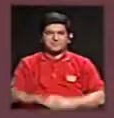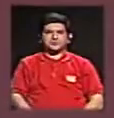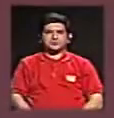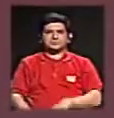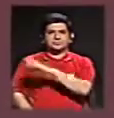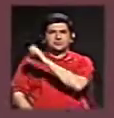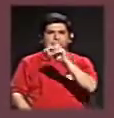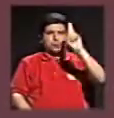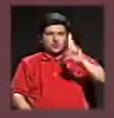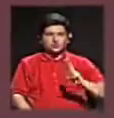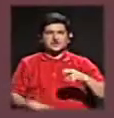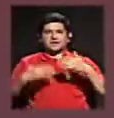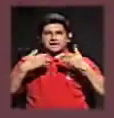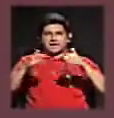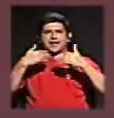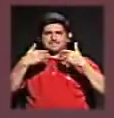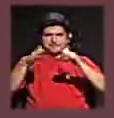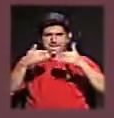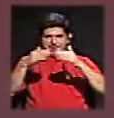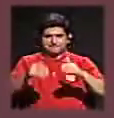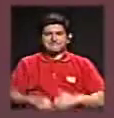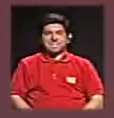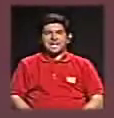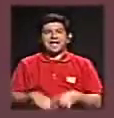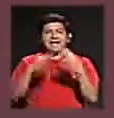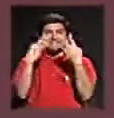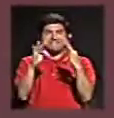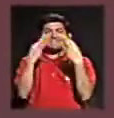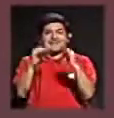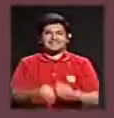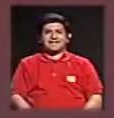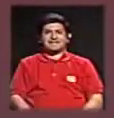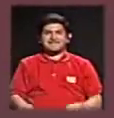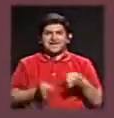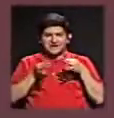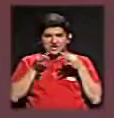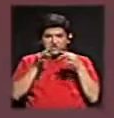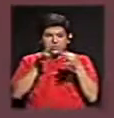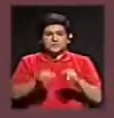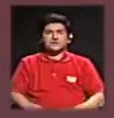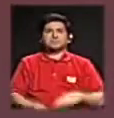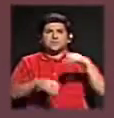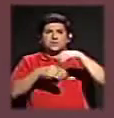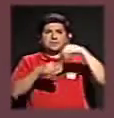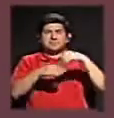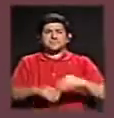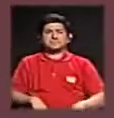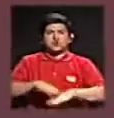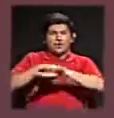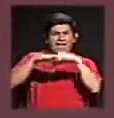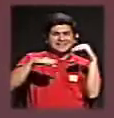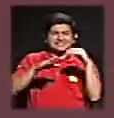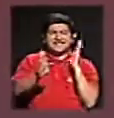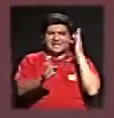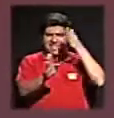Costa Rica y Panamá, de lograr atrayendo turismo, inversión externa directa y lograr